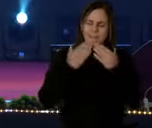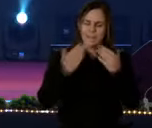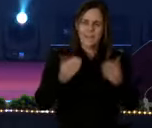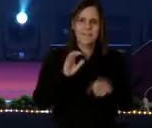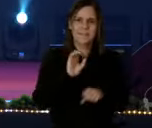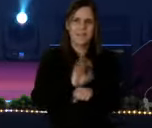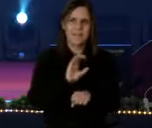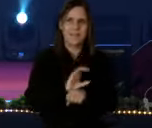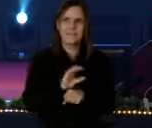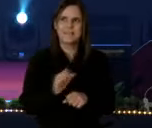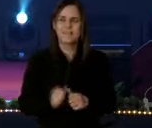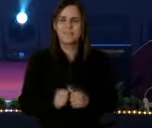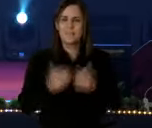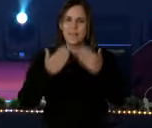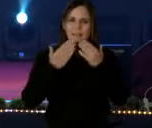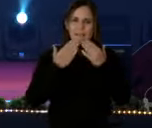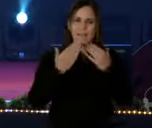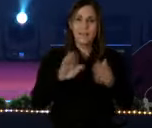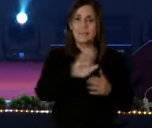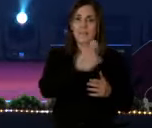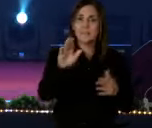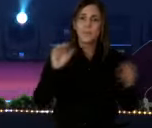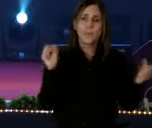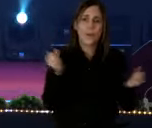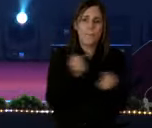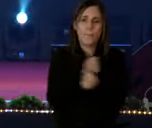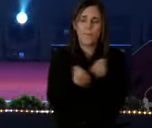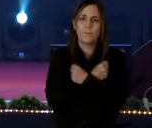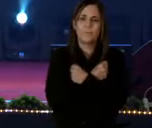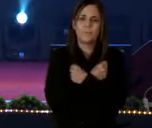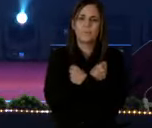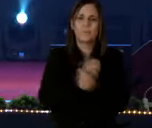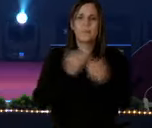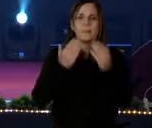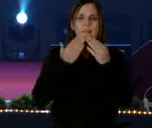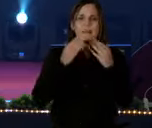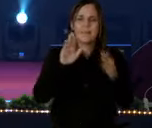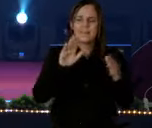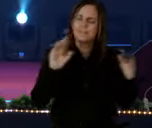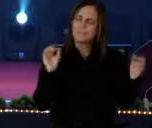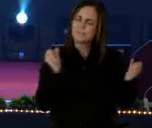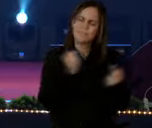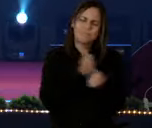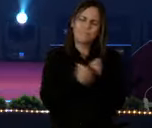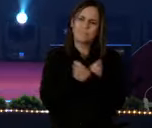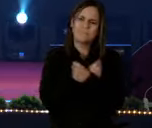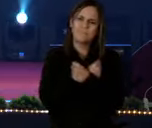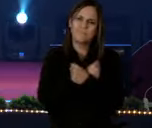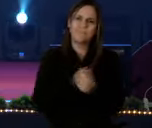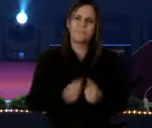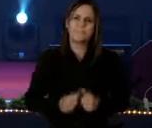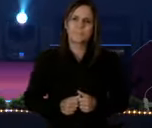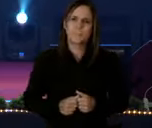iglesia. Gracias a su amor. Gracias a sus cariñitos.